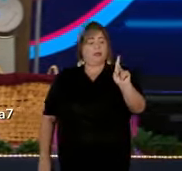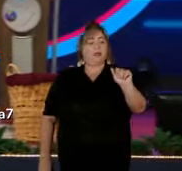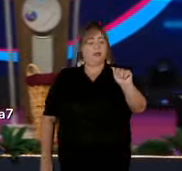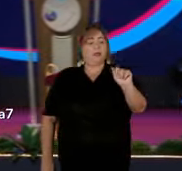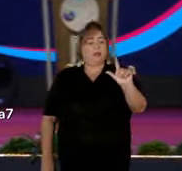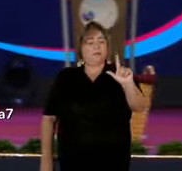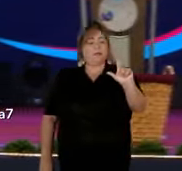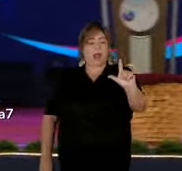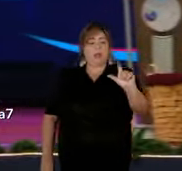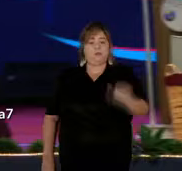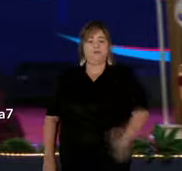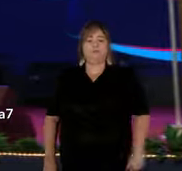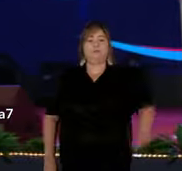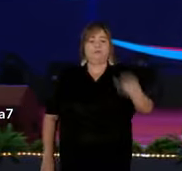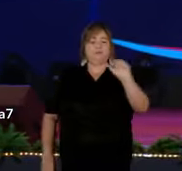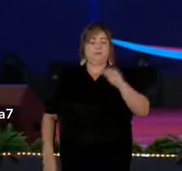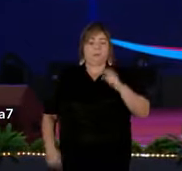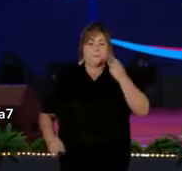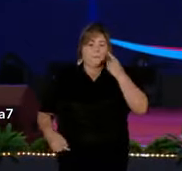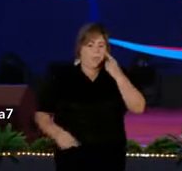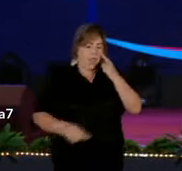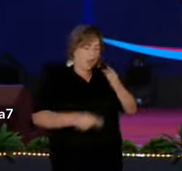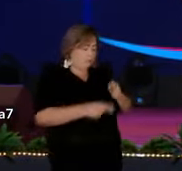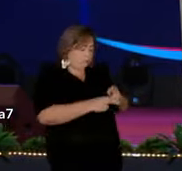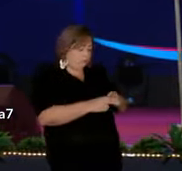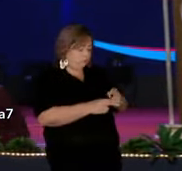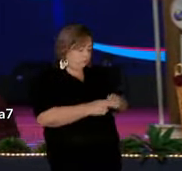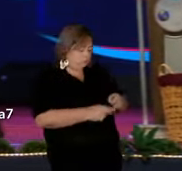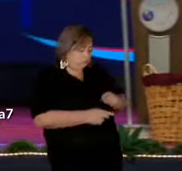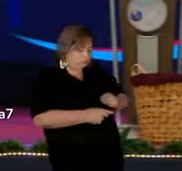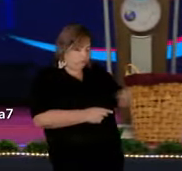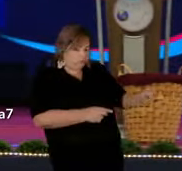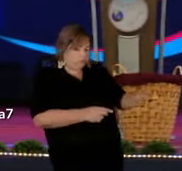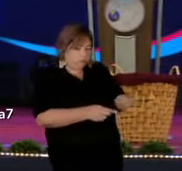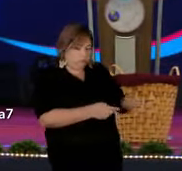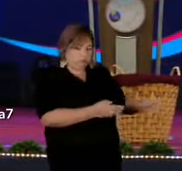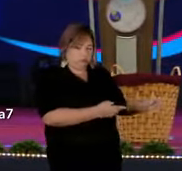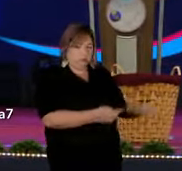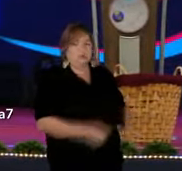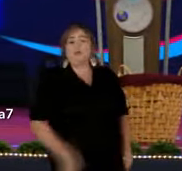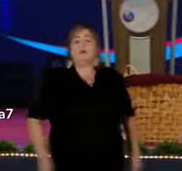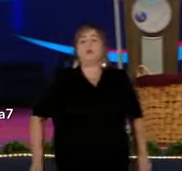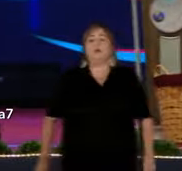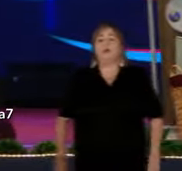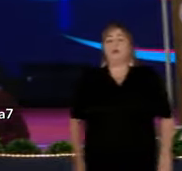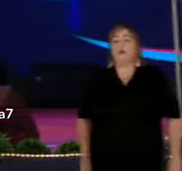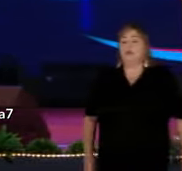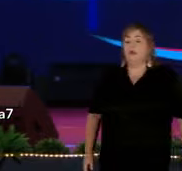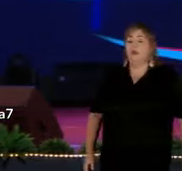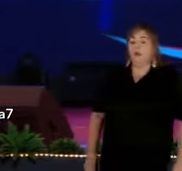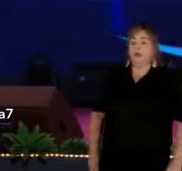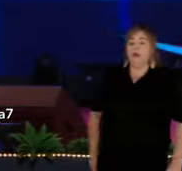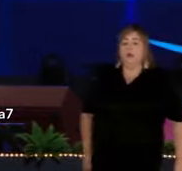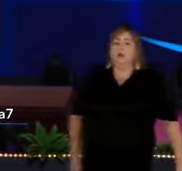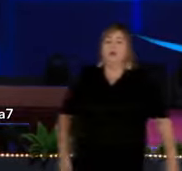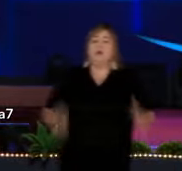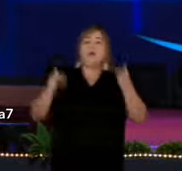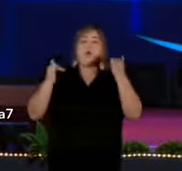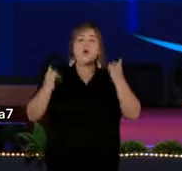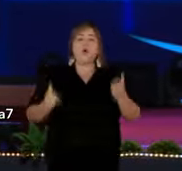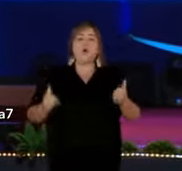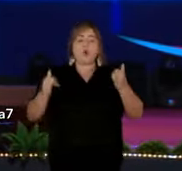alabaor.org. Amén. Y termino con esto. Jolly, ve pasando aquí al frente que te necesito. Hoy vamos a orar,